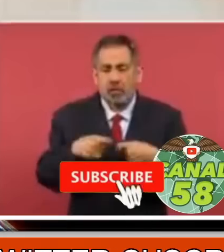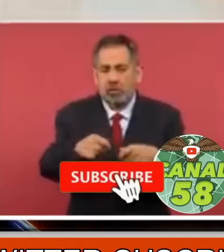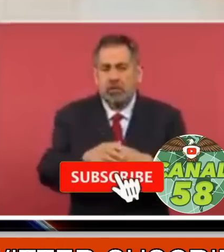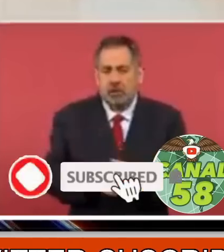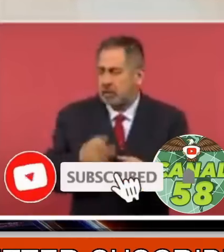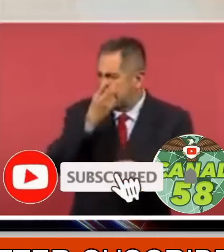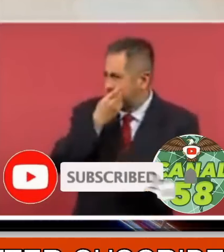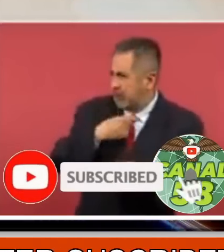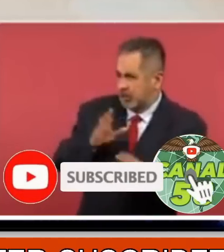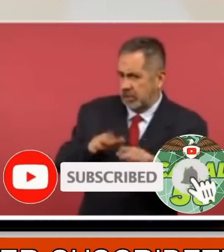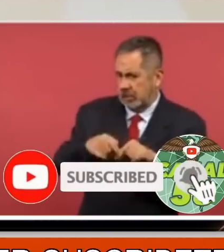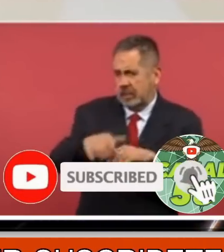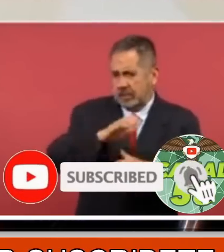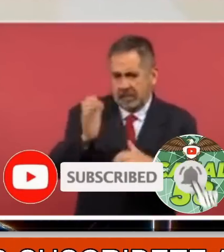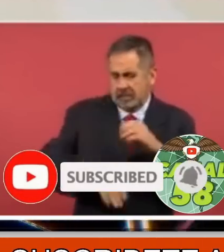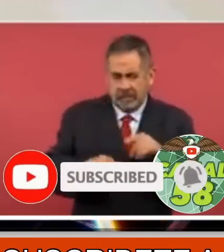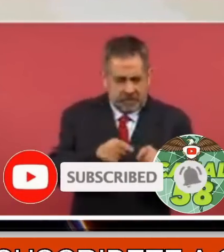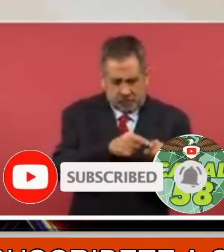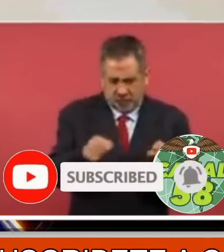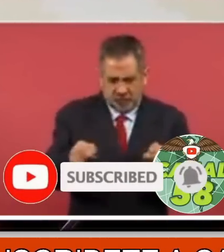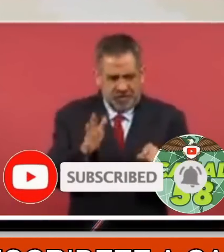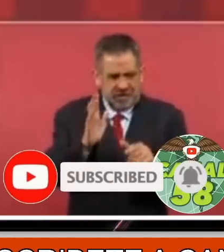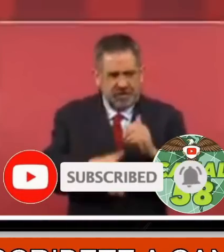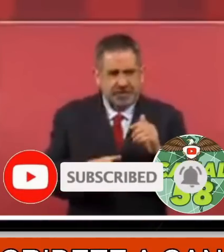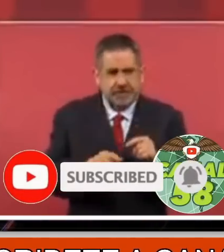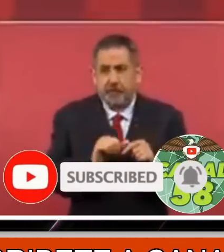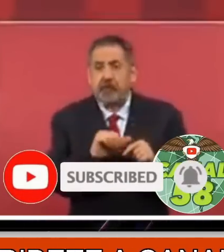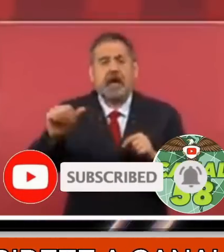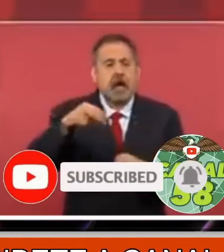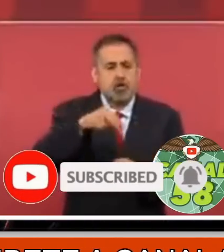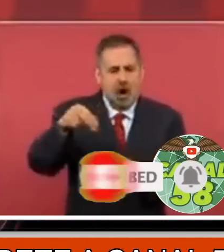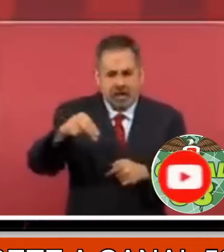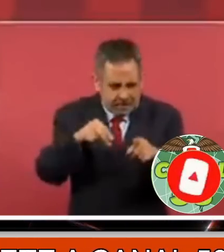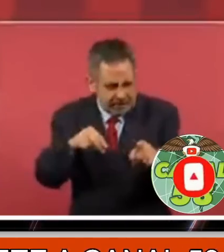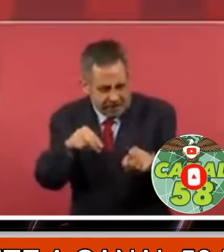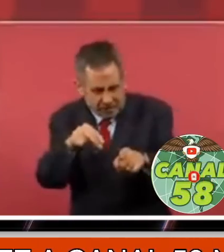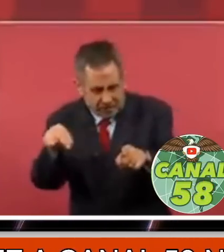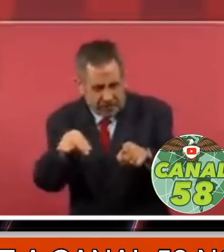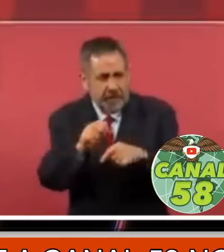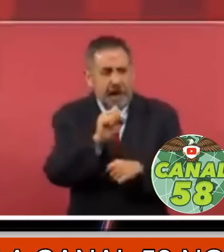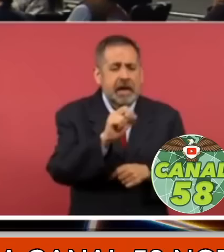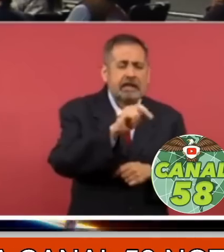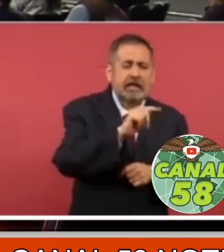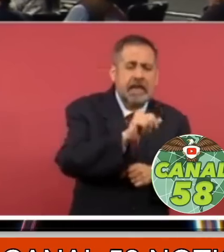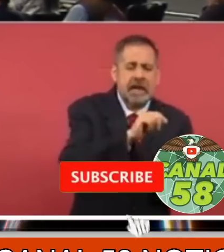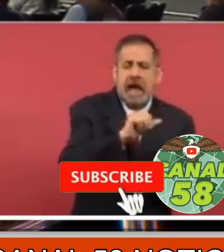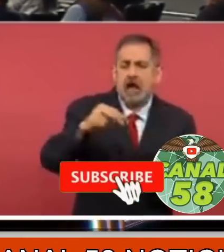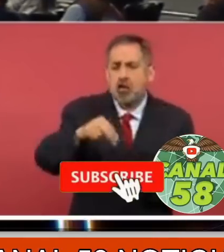está terminada ese tramo hacia Nogales, ¿no? De Santana a Nogales.